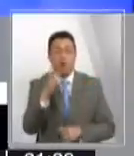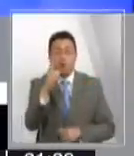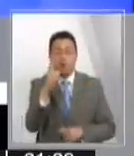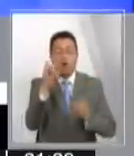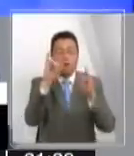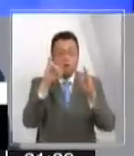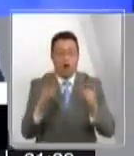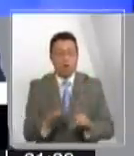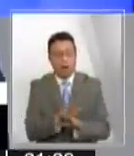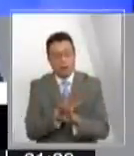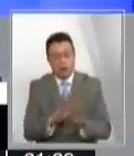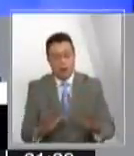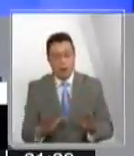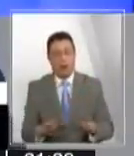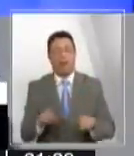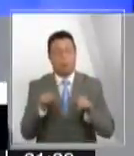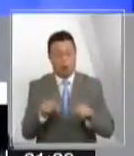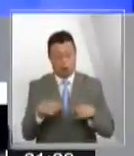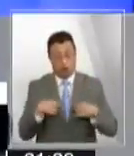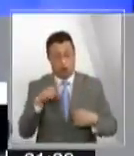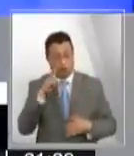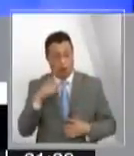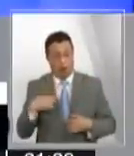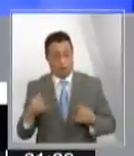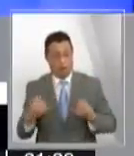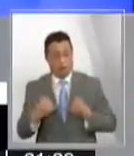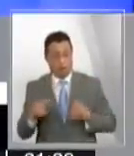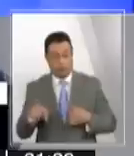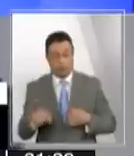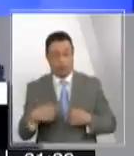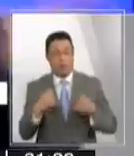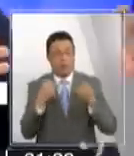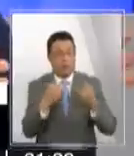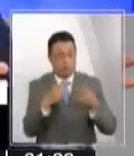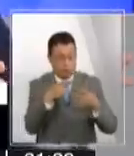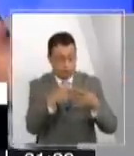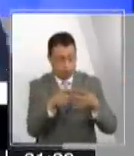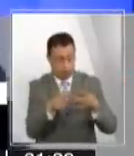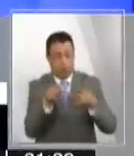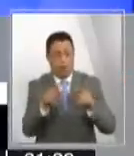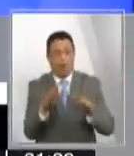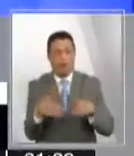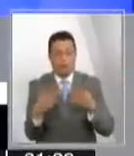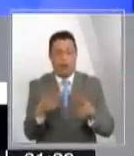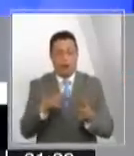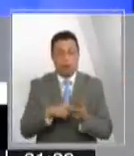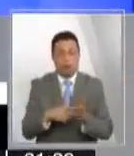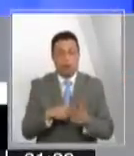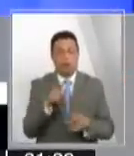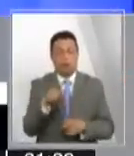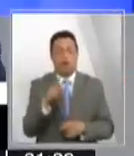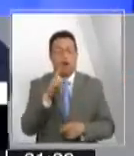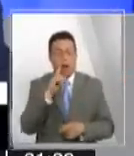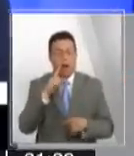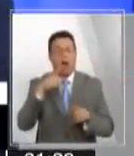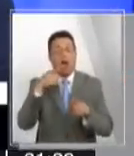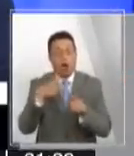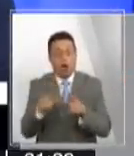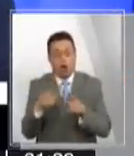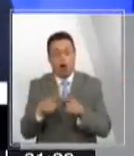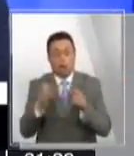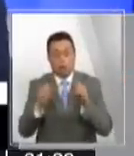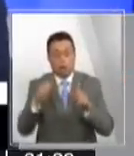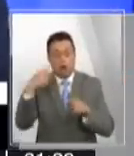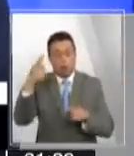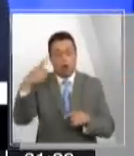día, por la información que tengo, eso se informa de distintas maneras y genera un problema. Usted tiene otras posibilidades en los próximos